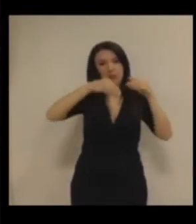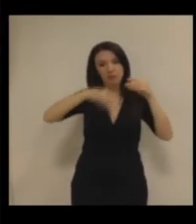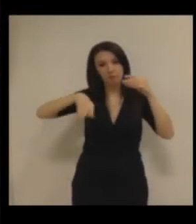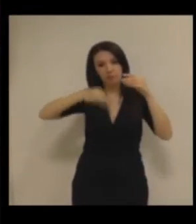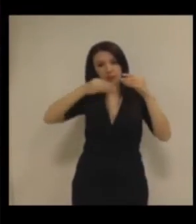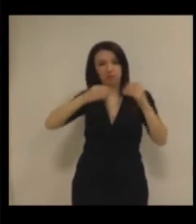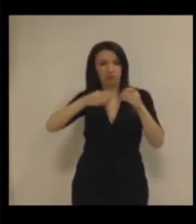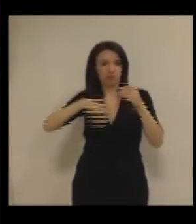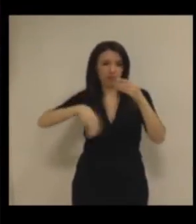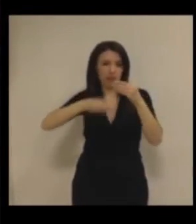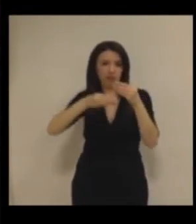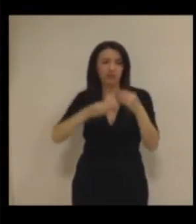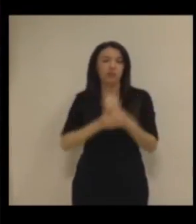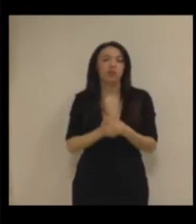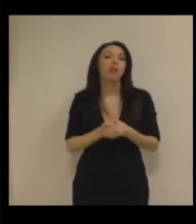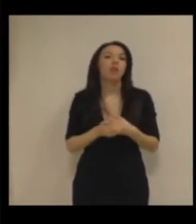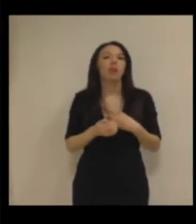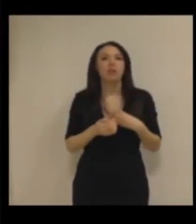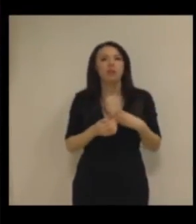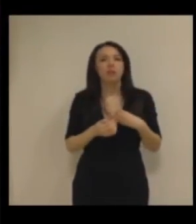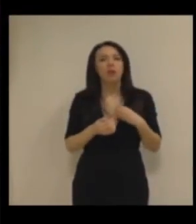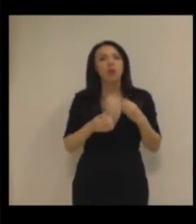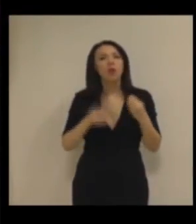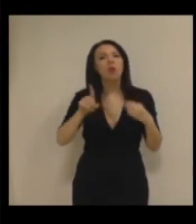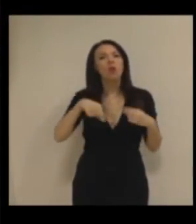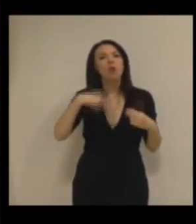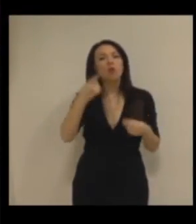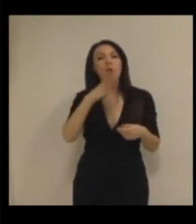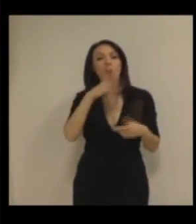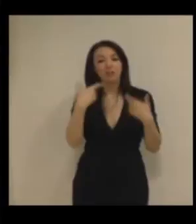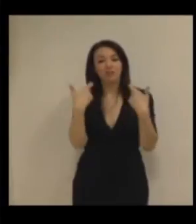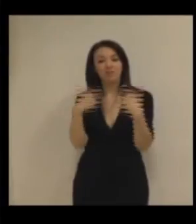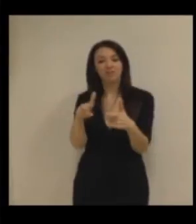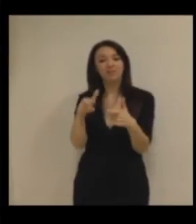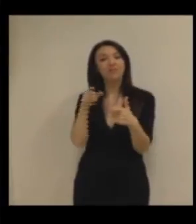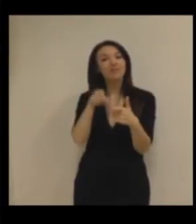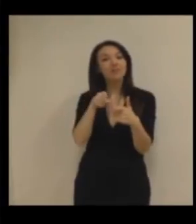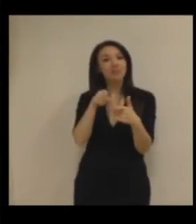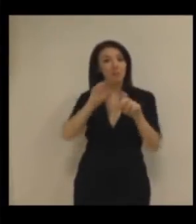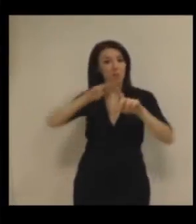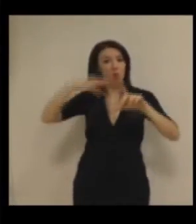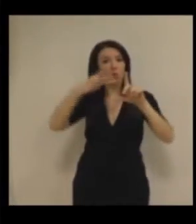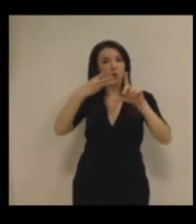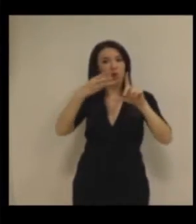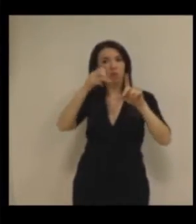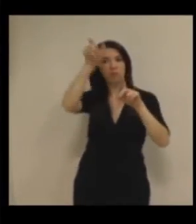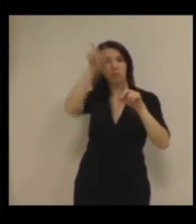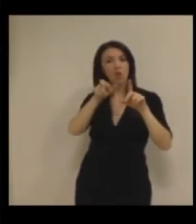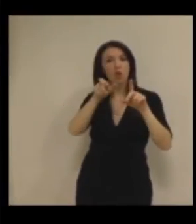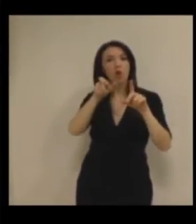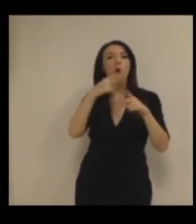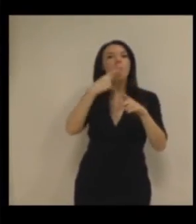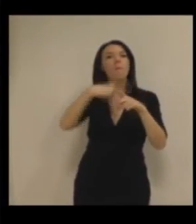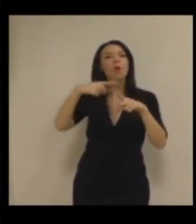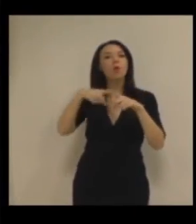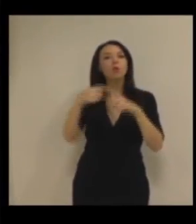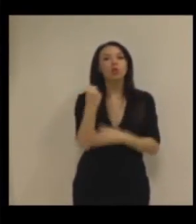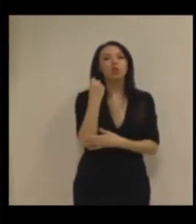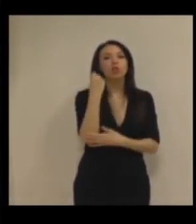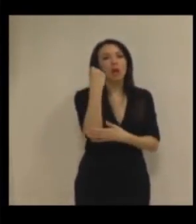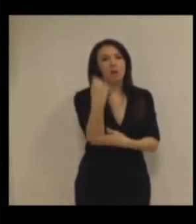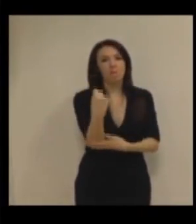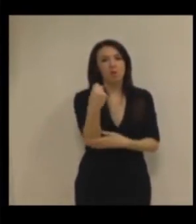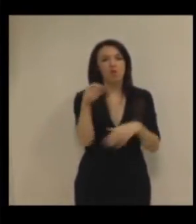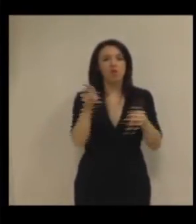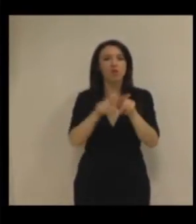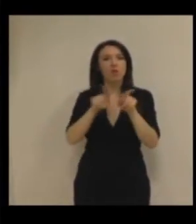más. Luego tenemos un apartado que sería el de los productos de apoyo, que lo tenemos